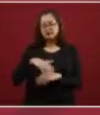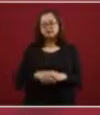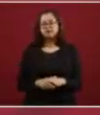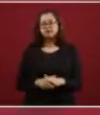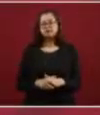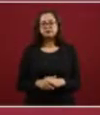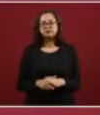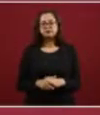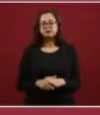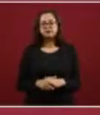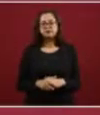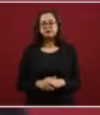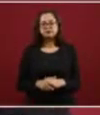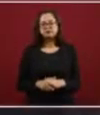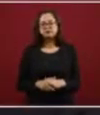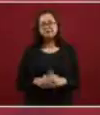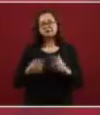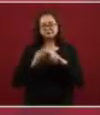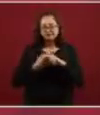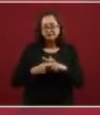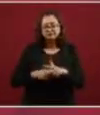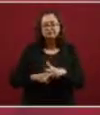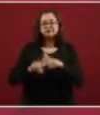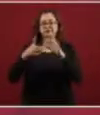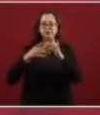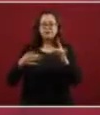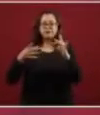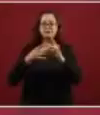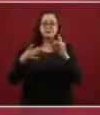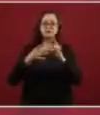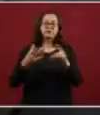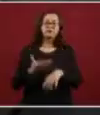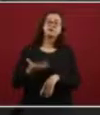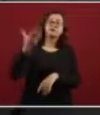Contando de que cuando la conquista,